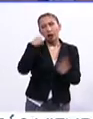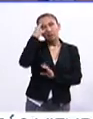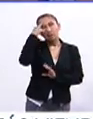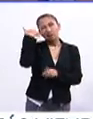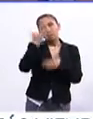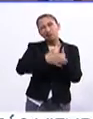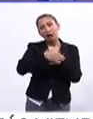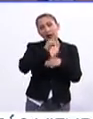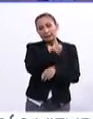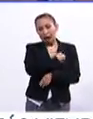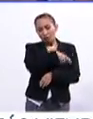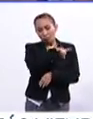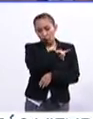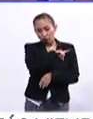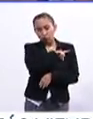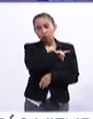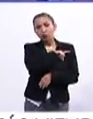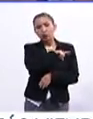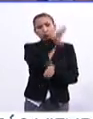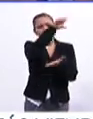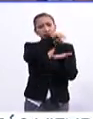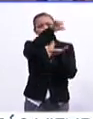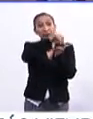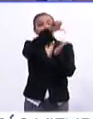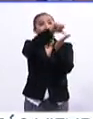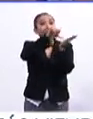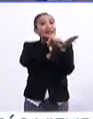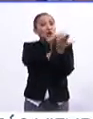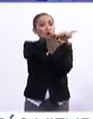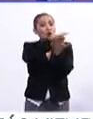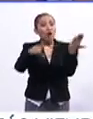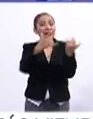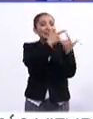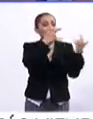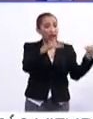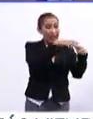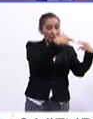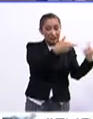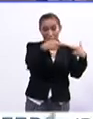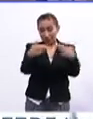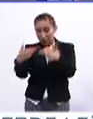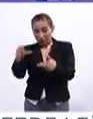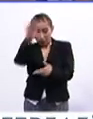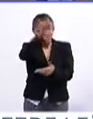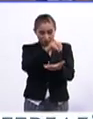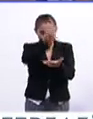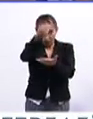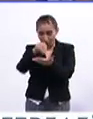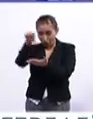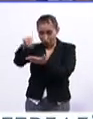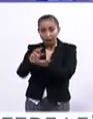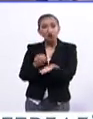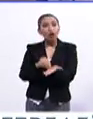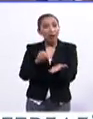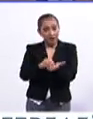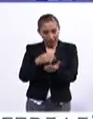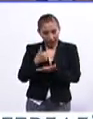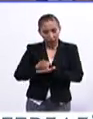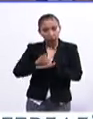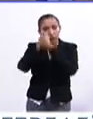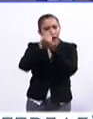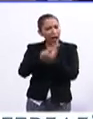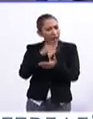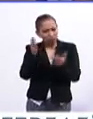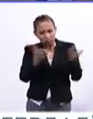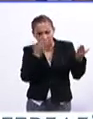pensando en hacer la de salud. Y bueno, recogen artículos de toda la historia de la revista que siguen teniendo vigencia y van a